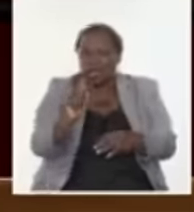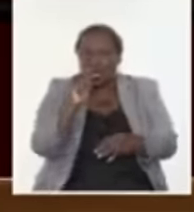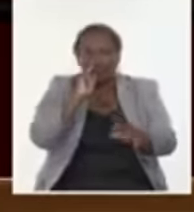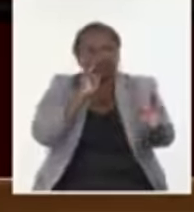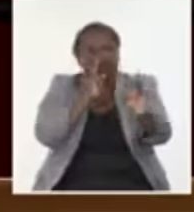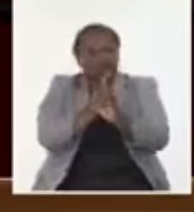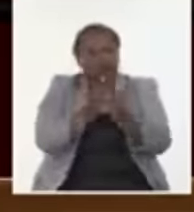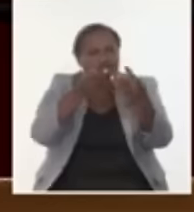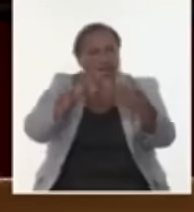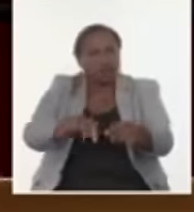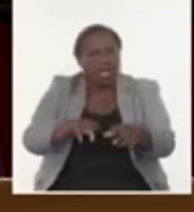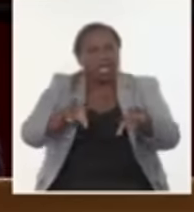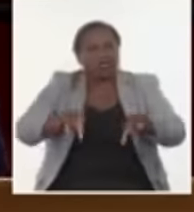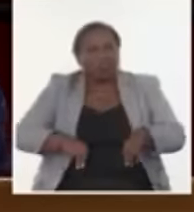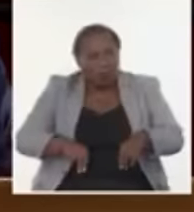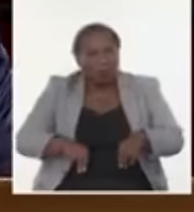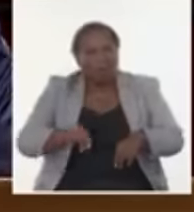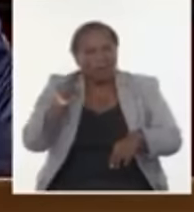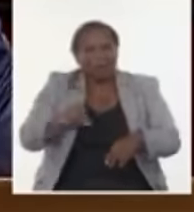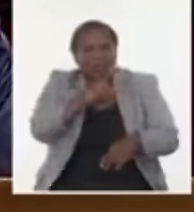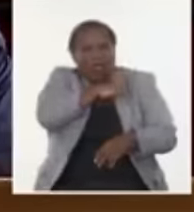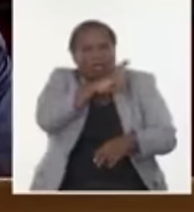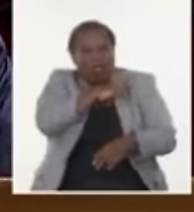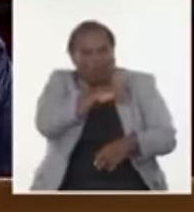asuma la responsabilidad que le corresponde.